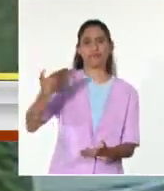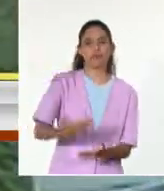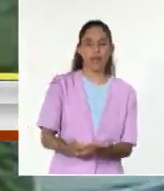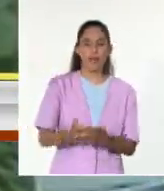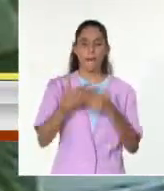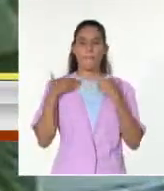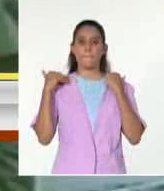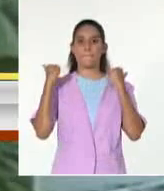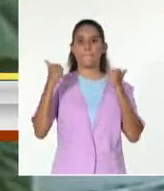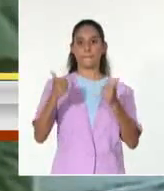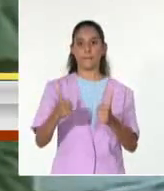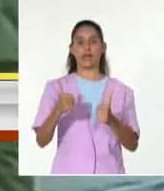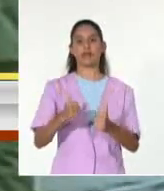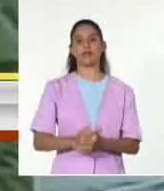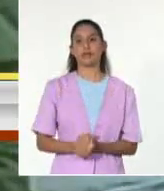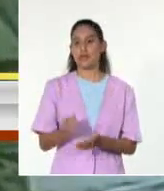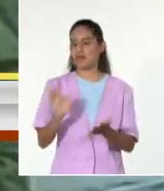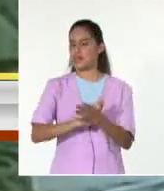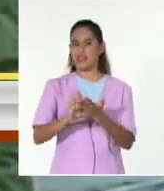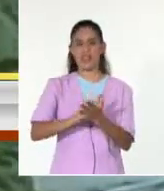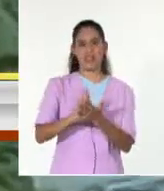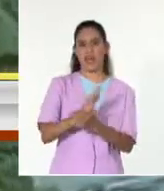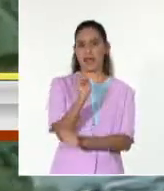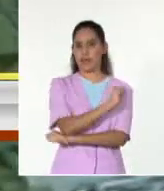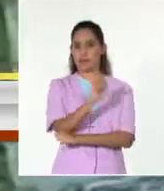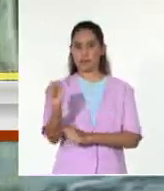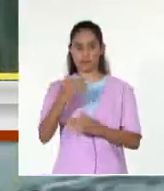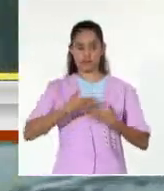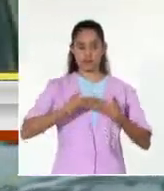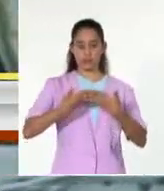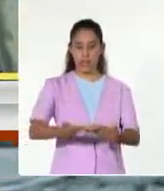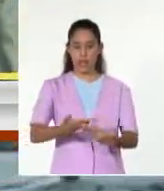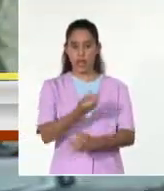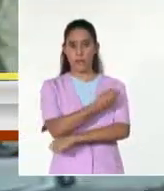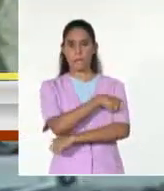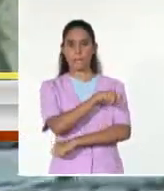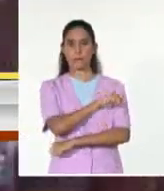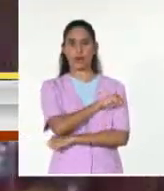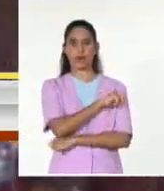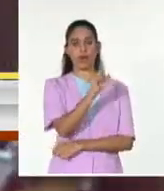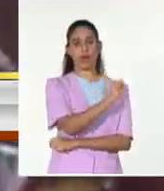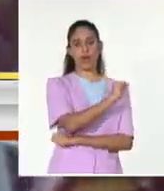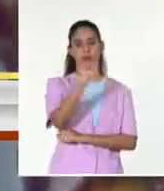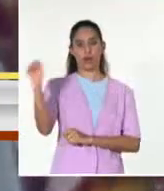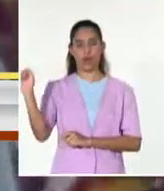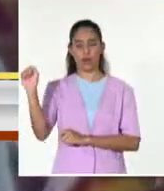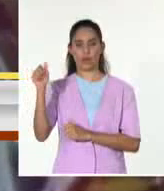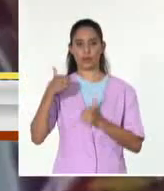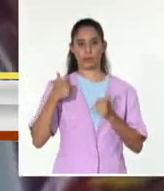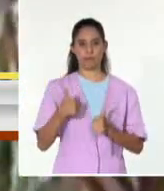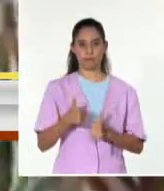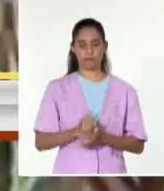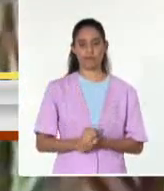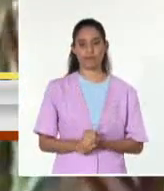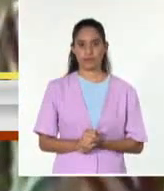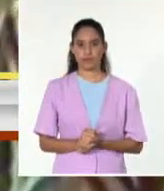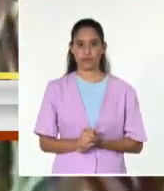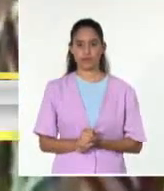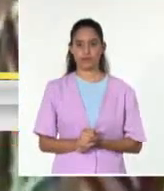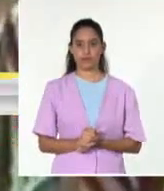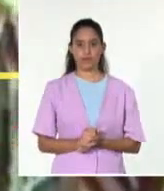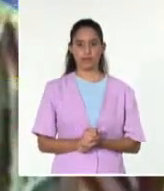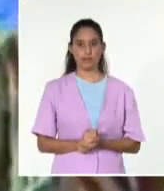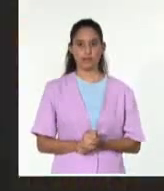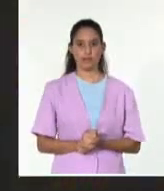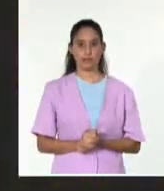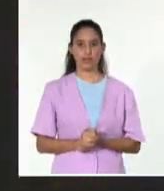Nadie podrá representar a un pueblo como el que ustedes representarán allí. El tiempo se ha encargado de